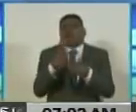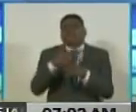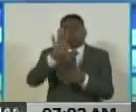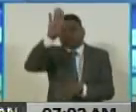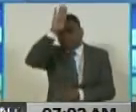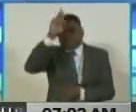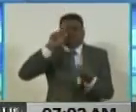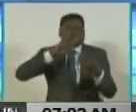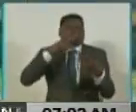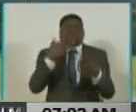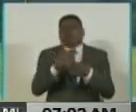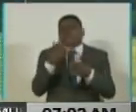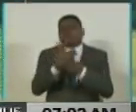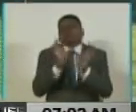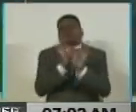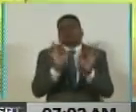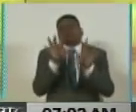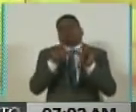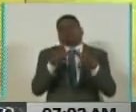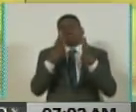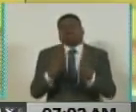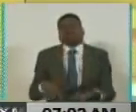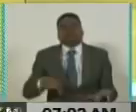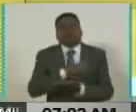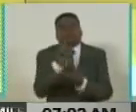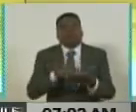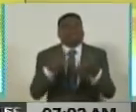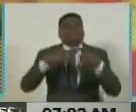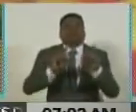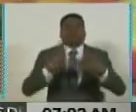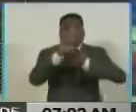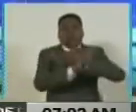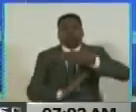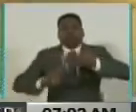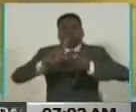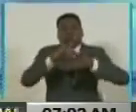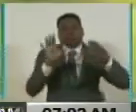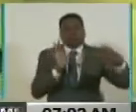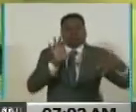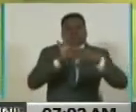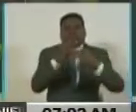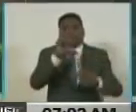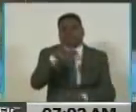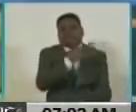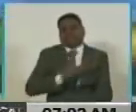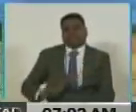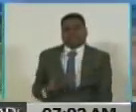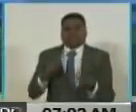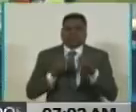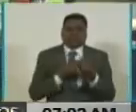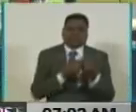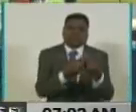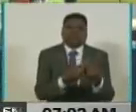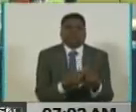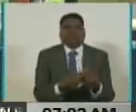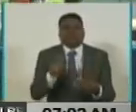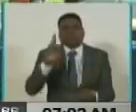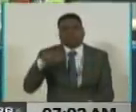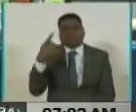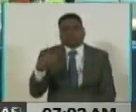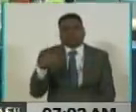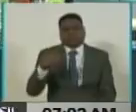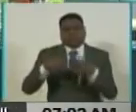la figura de Samper, porque ya entregó la Secretaría General, pero sí la Unión de Naciones Suramericanas y también los expresidentes que han acompañado desde el año pasado este proceso de